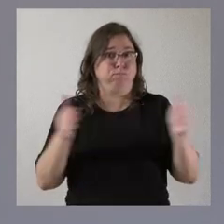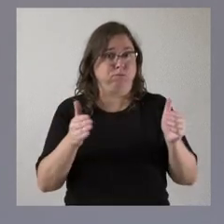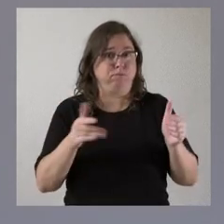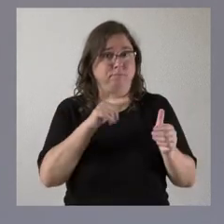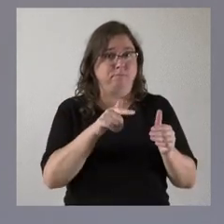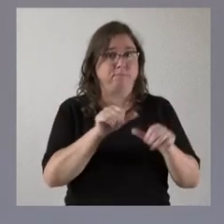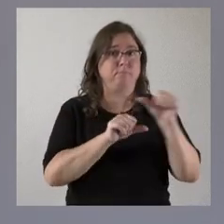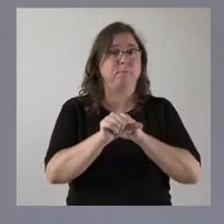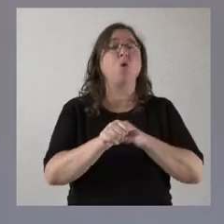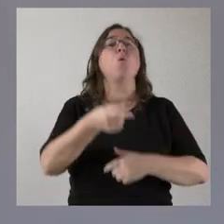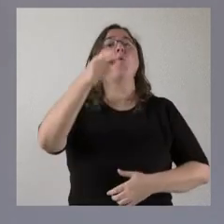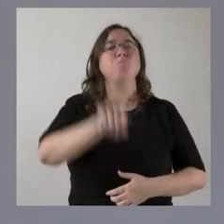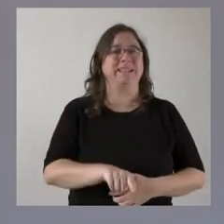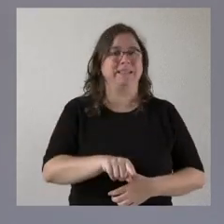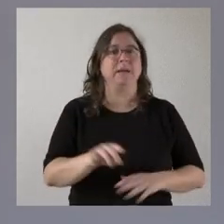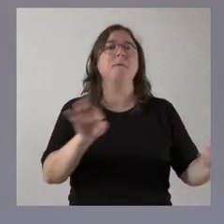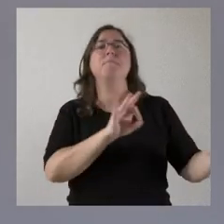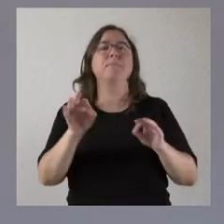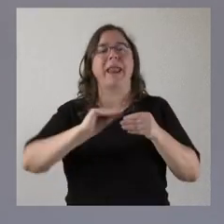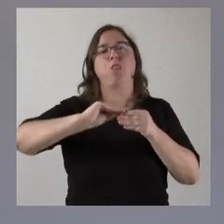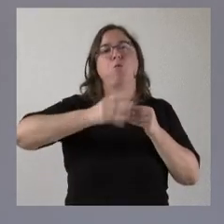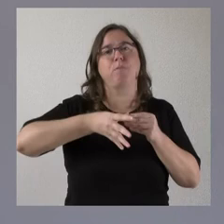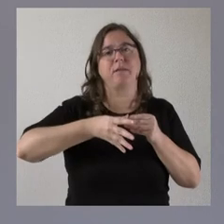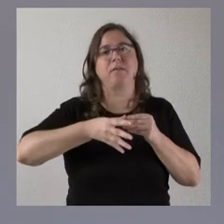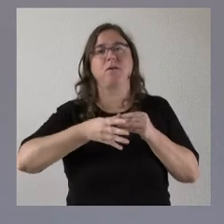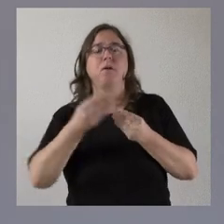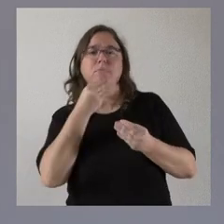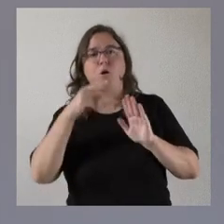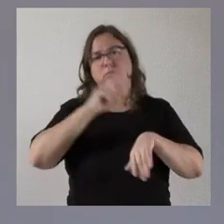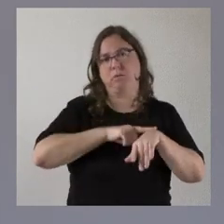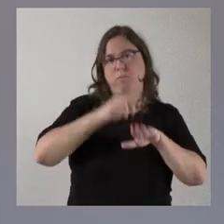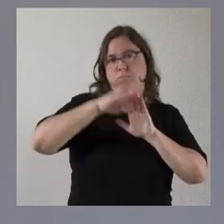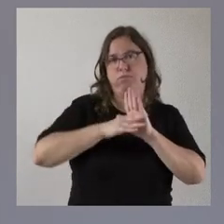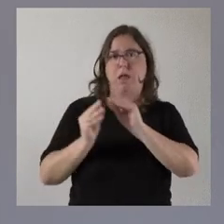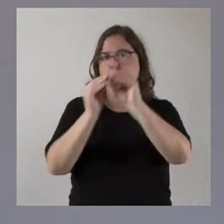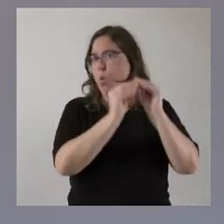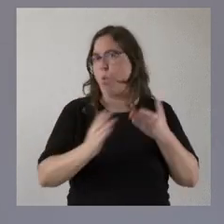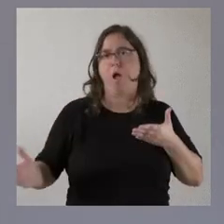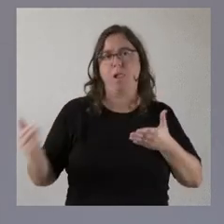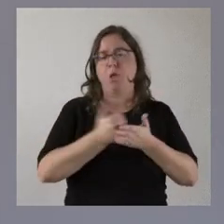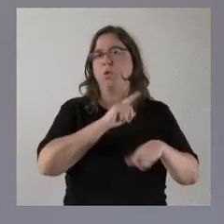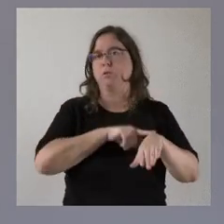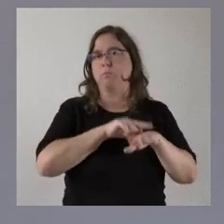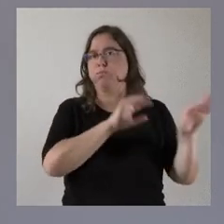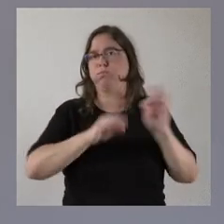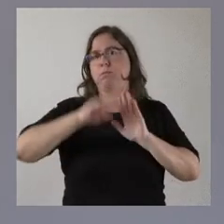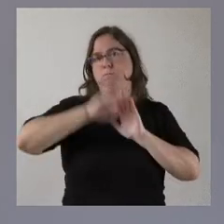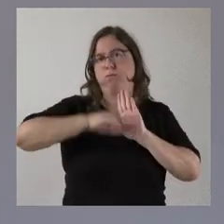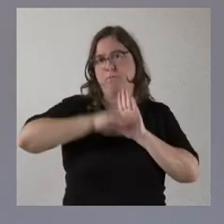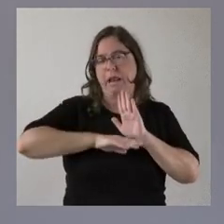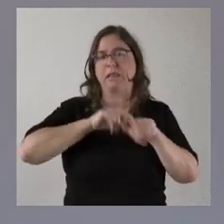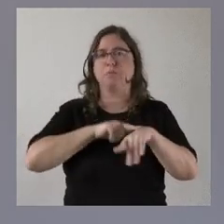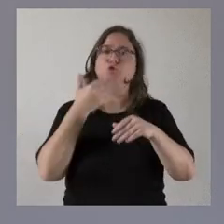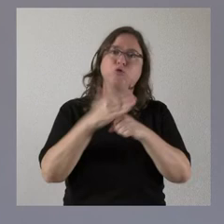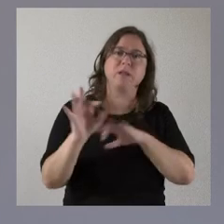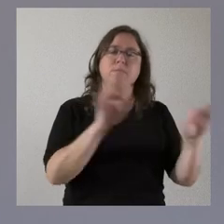los posibles habitantes por vayan preparando la documentación en las mejores condiciones condiciones de igualdad y tengan la preparación y el tiempo suficiente